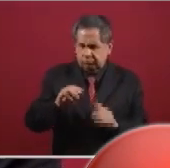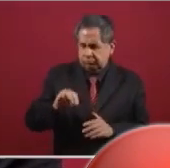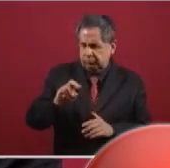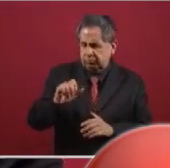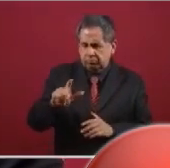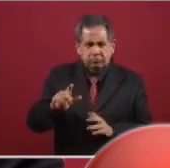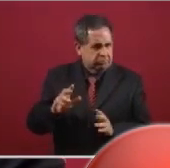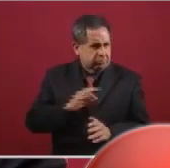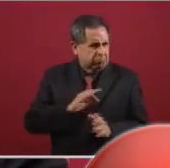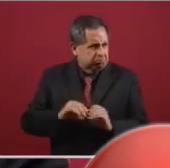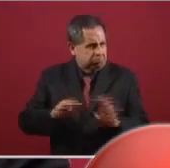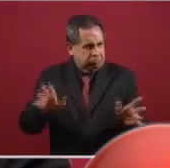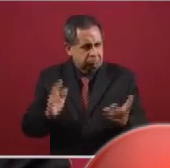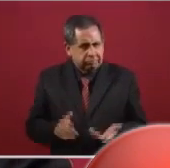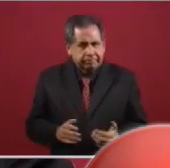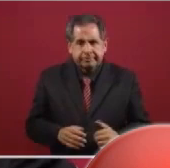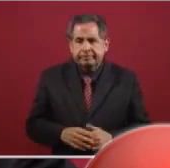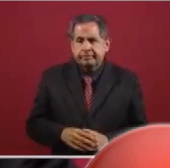moral.